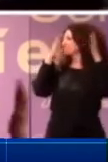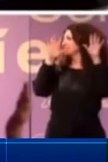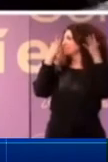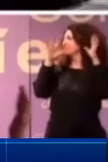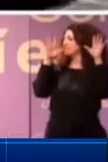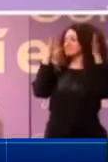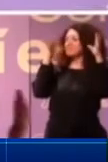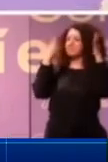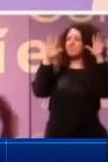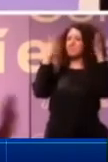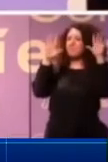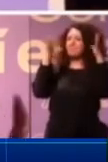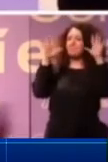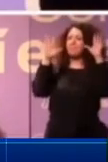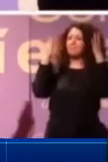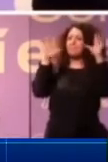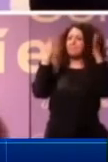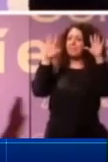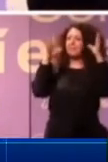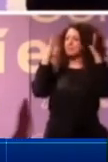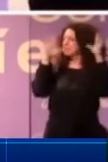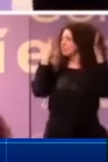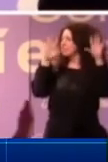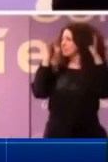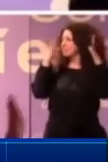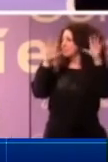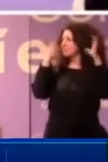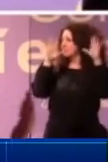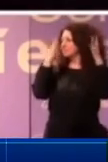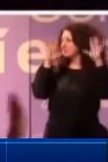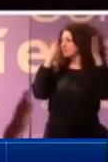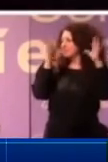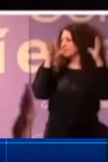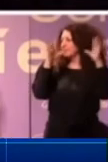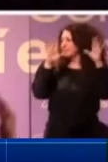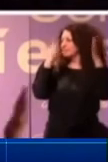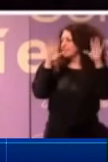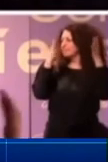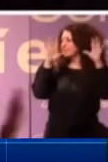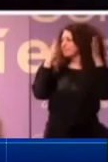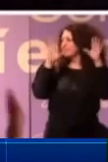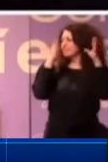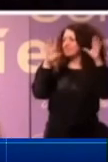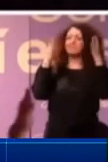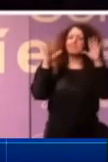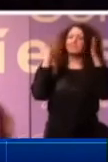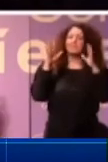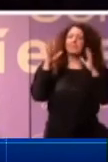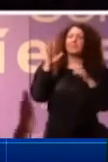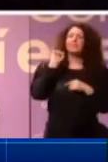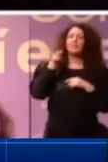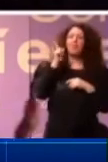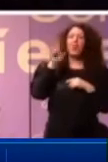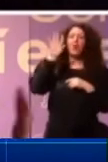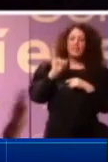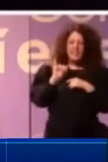vías, yo qué sé, llamando asesino a Rajoy porque con el dinero que ha costado los trenes que nos han hecho, podrían haber salvado 50 niños para